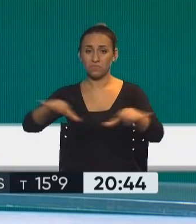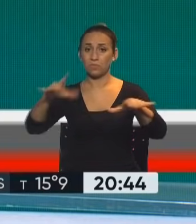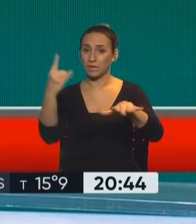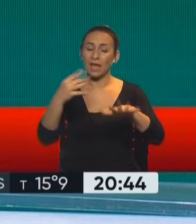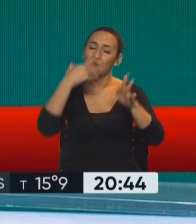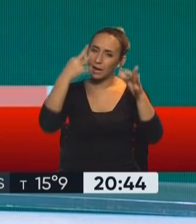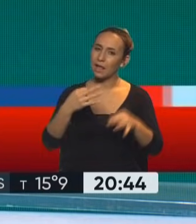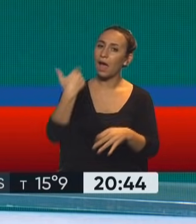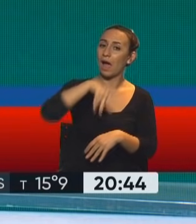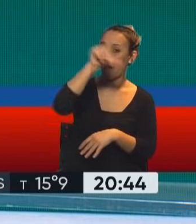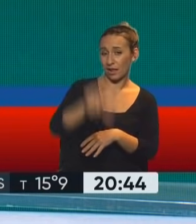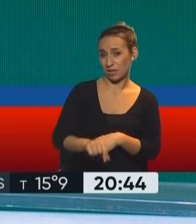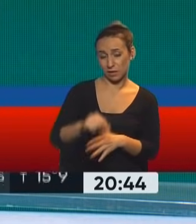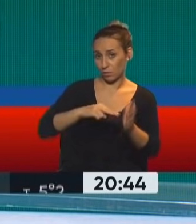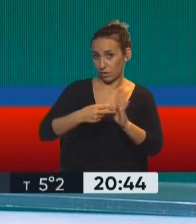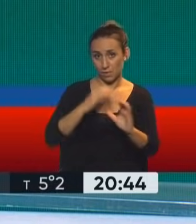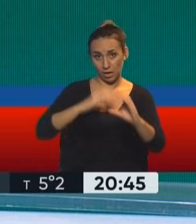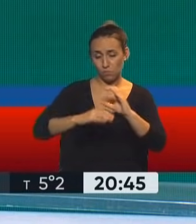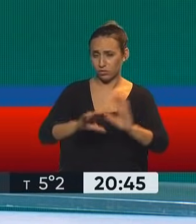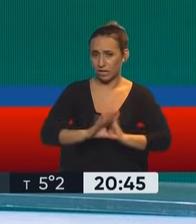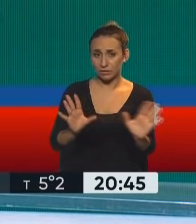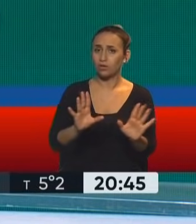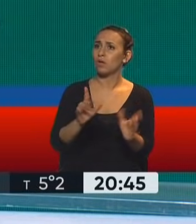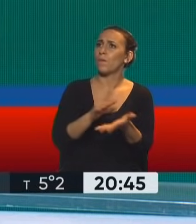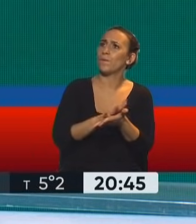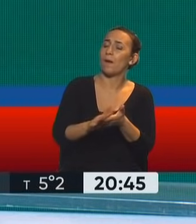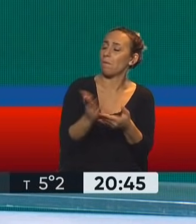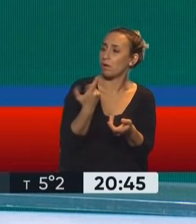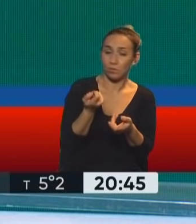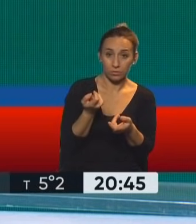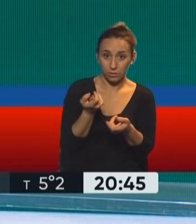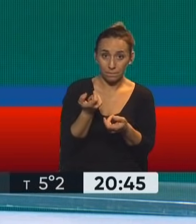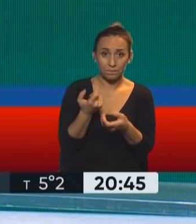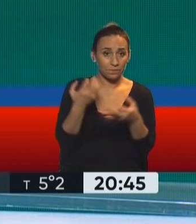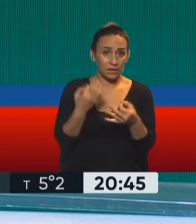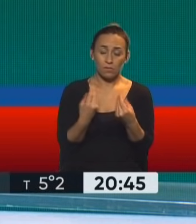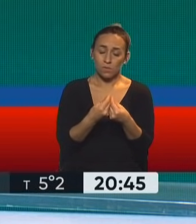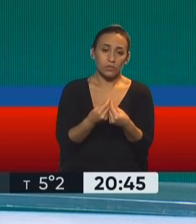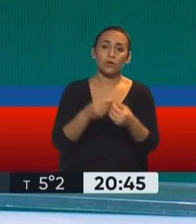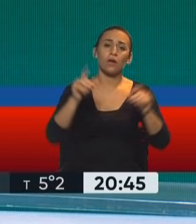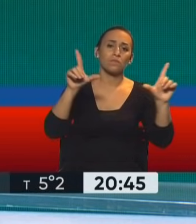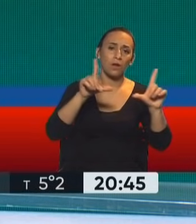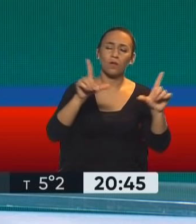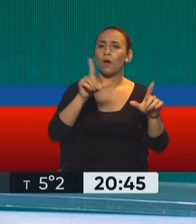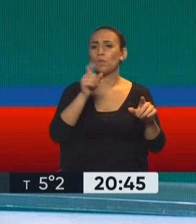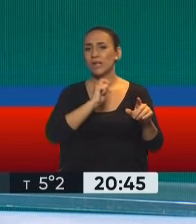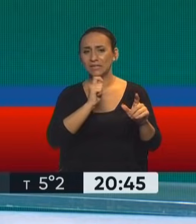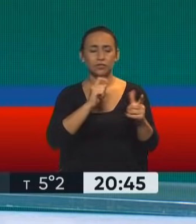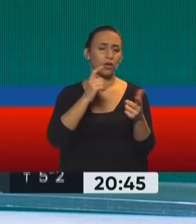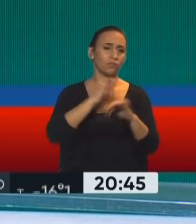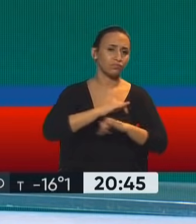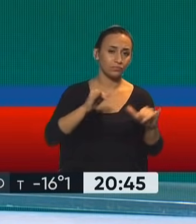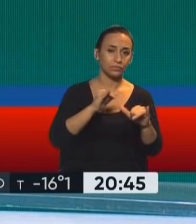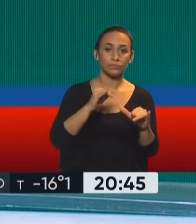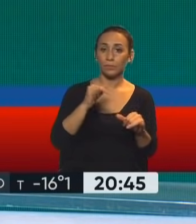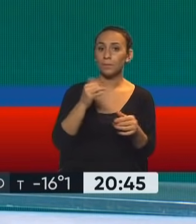comunicación que tiene la Argentina hace bastante tiempo, no estoy diciendo nada nuevo, es la concentración que hay de medios de comunicación que impide la aparición